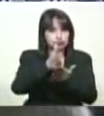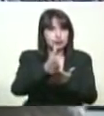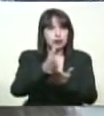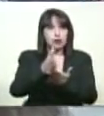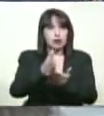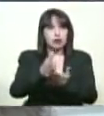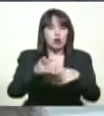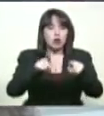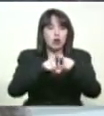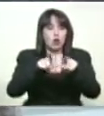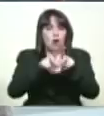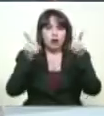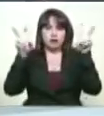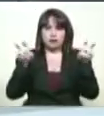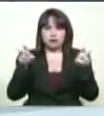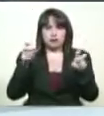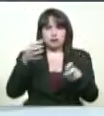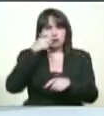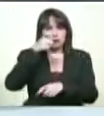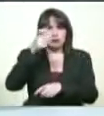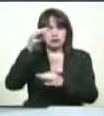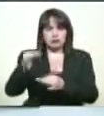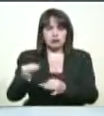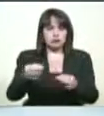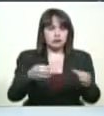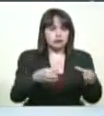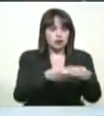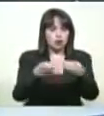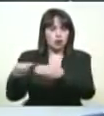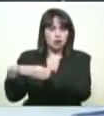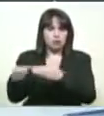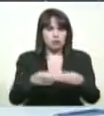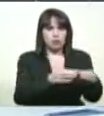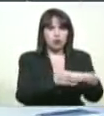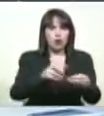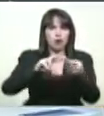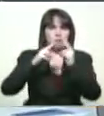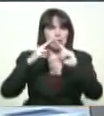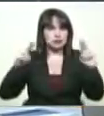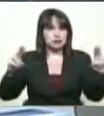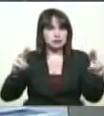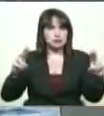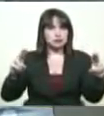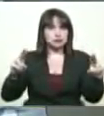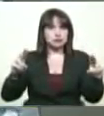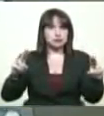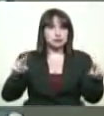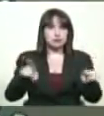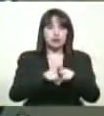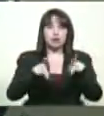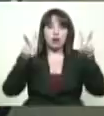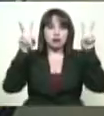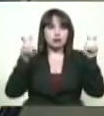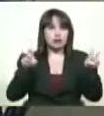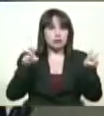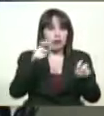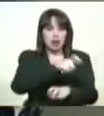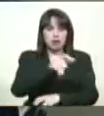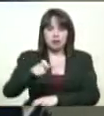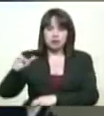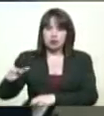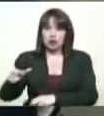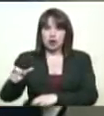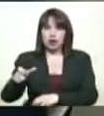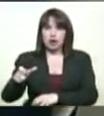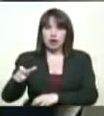seguridad los cuadrantes de paz es en el camino para el gran tema de la seguridad ciudadana y la lucha contra la